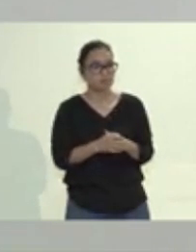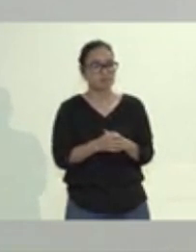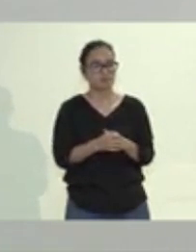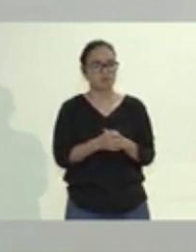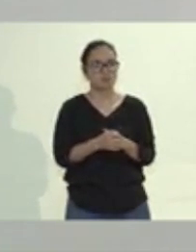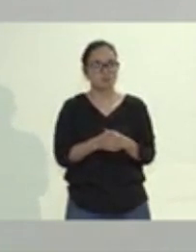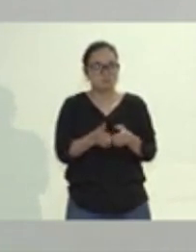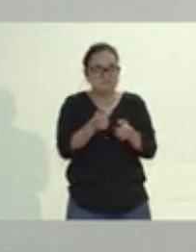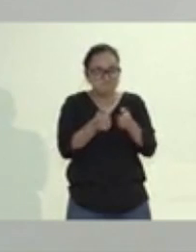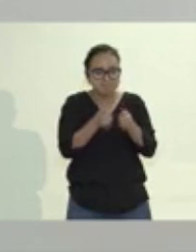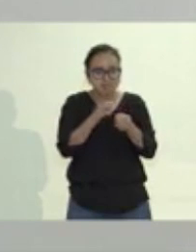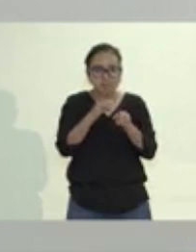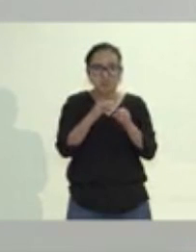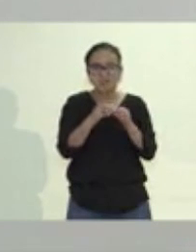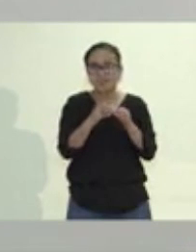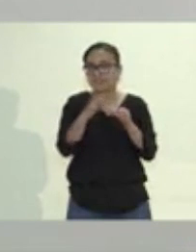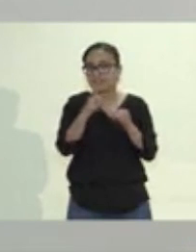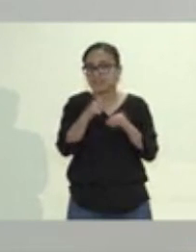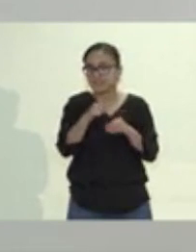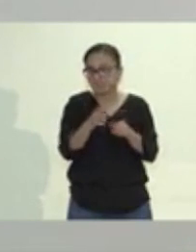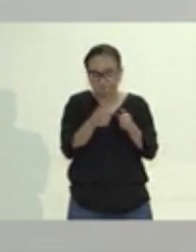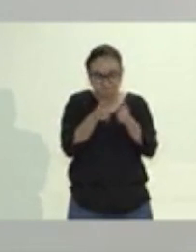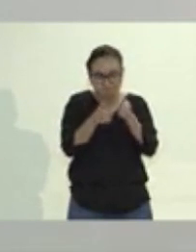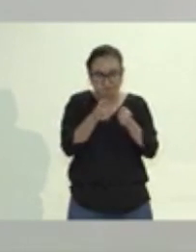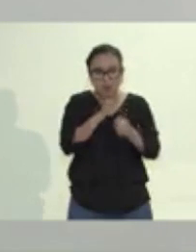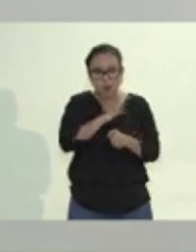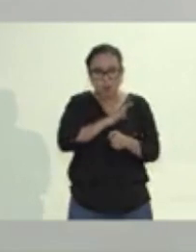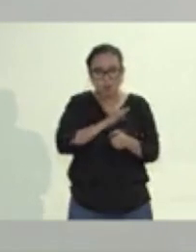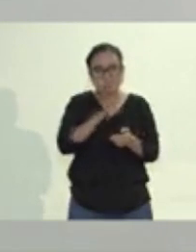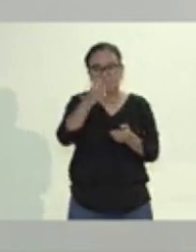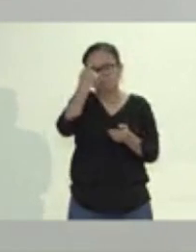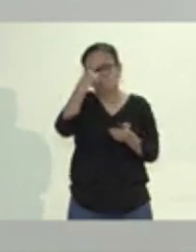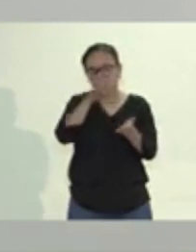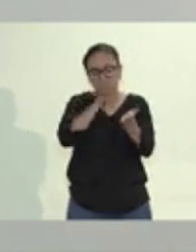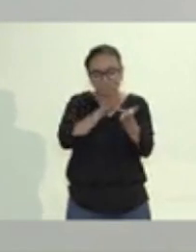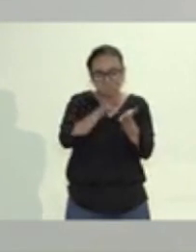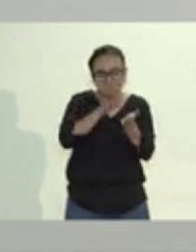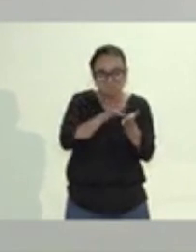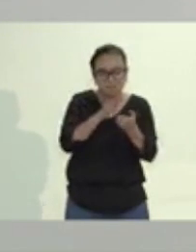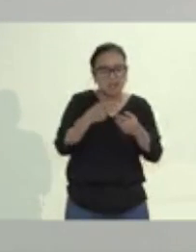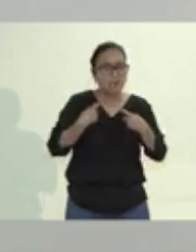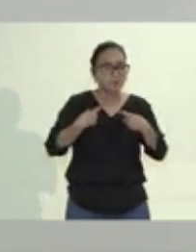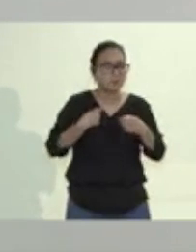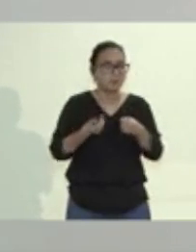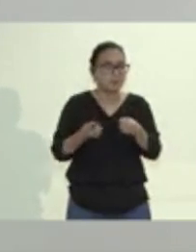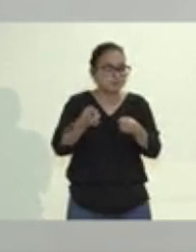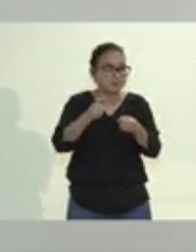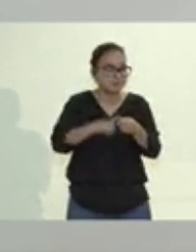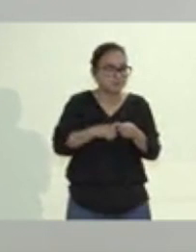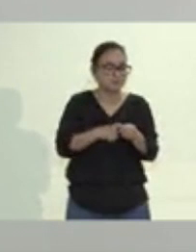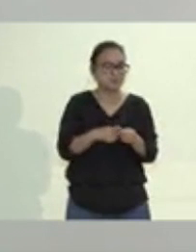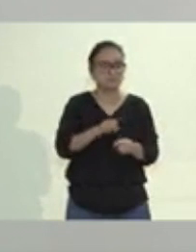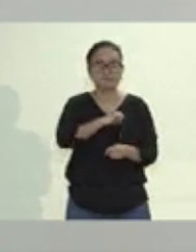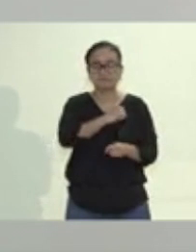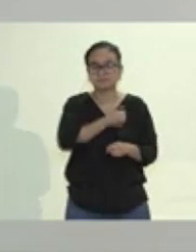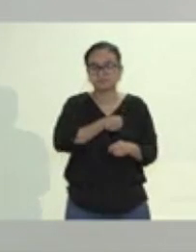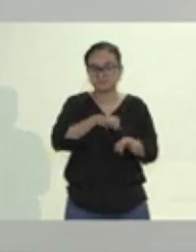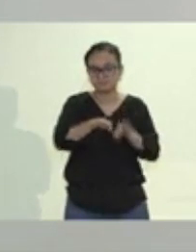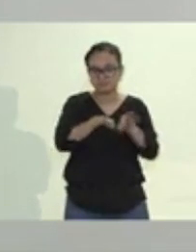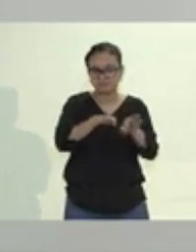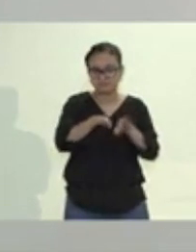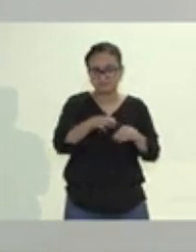sobre los adultos mayores que presentan un cuadro clínico grave por coronavirus está solamente entrará en operación